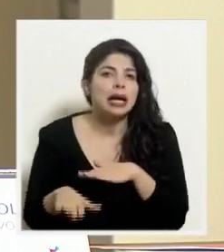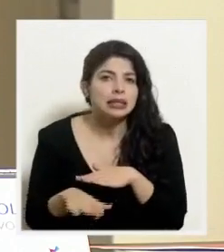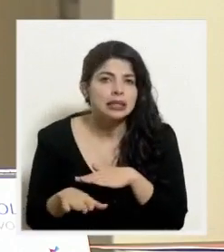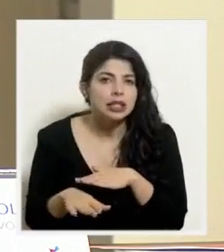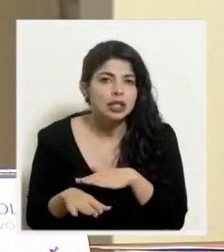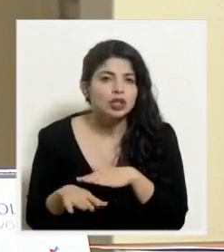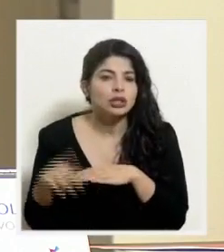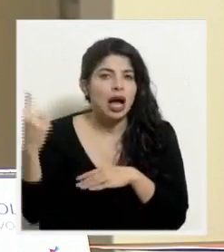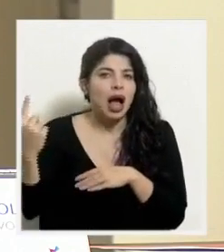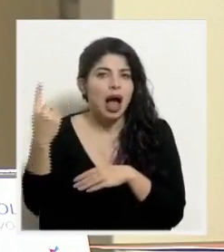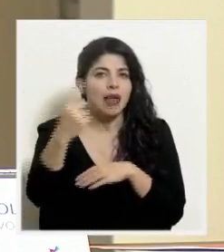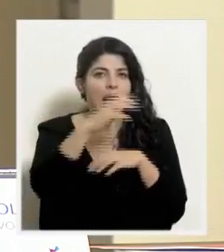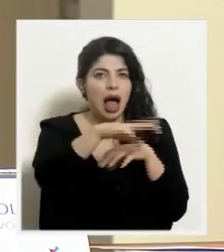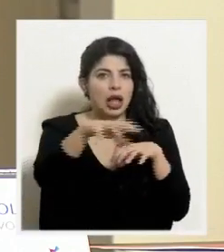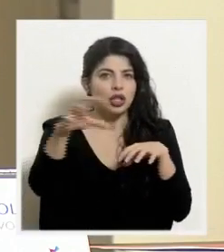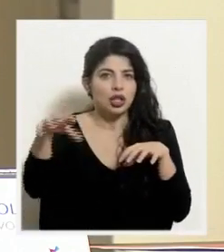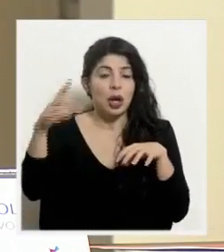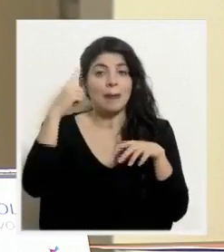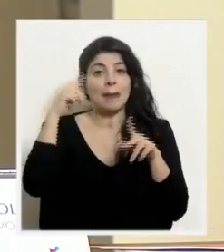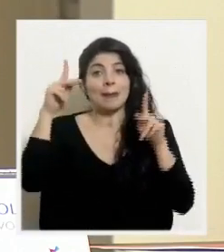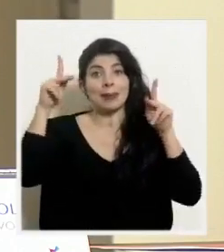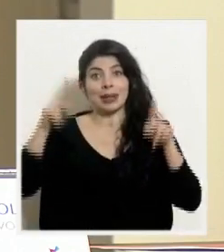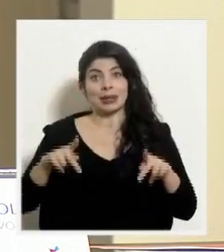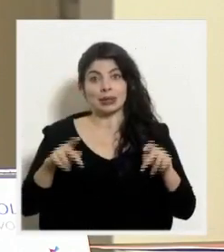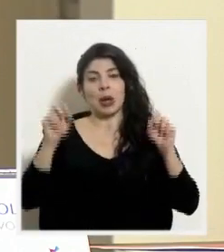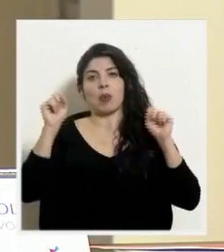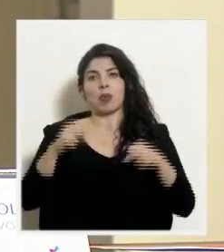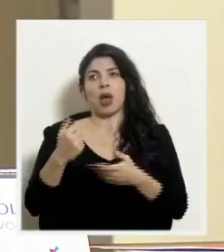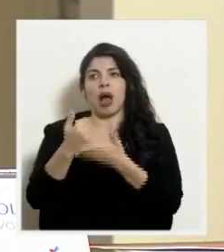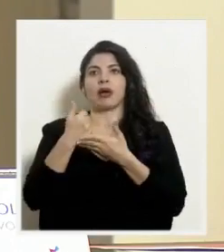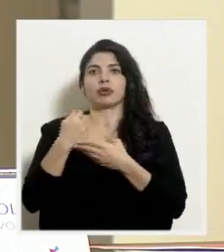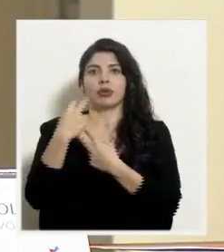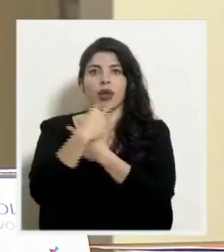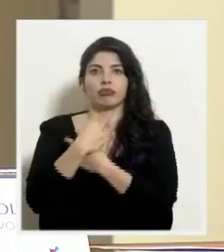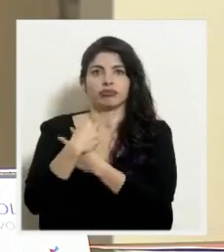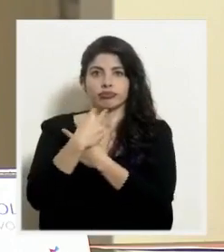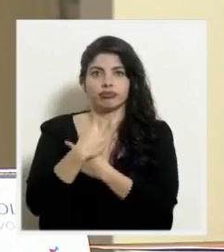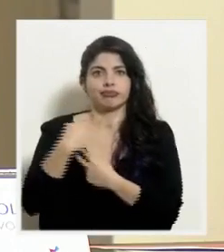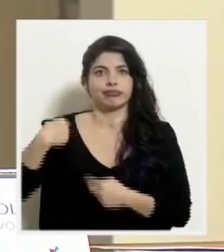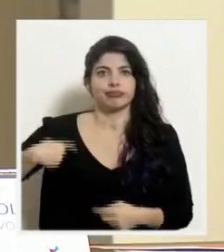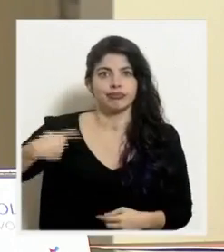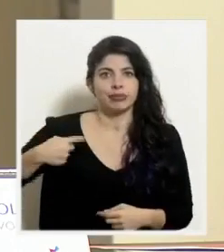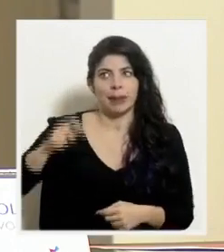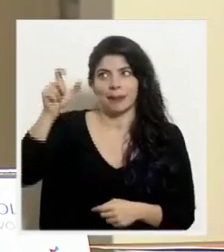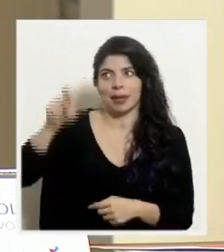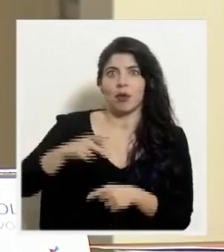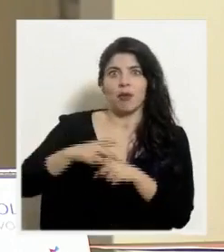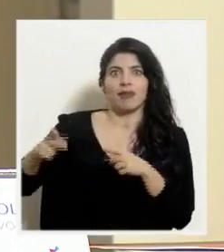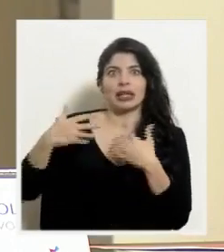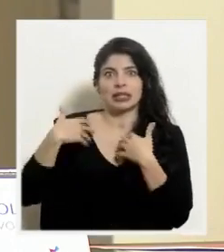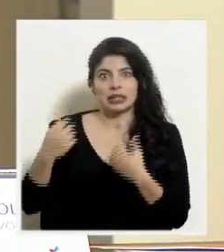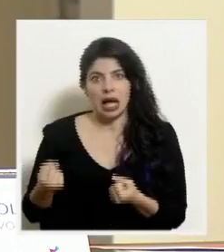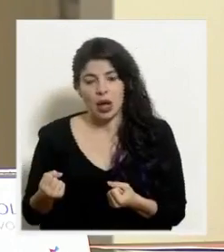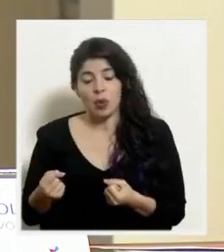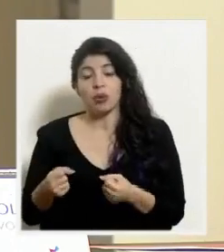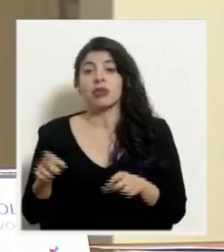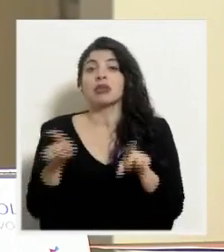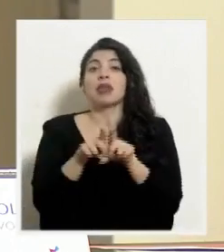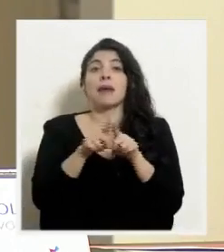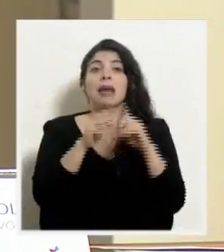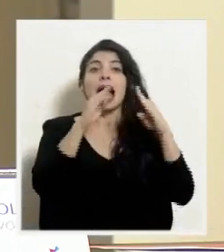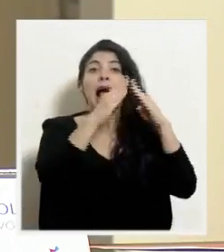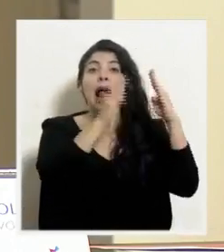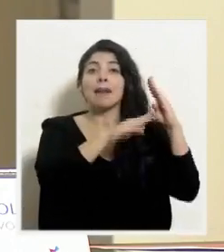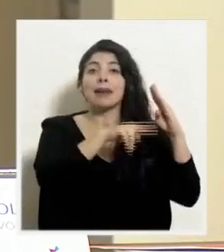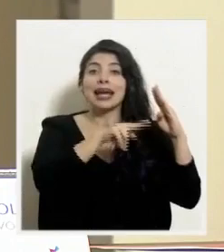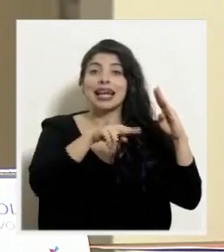los cantones para que las personas puedan tener un monitoreo constante con profesionales en salud, así como hemos sostenido albergues desde